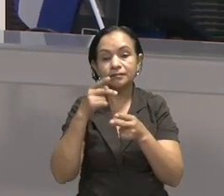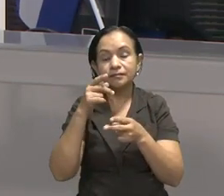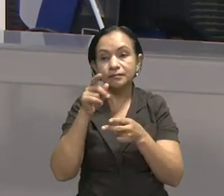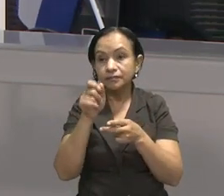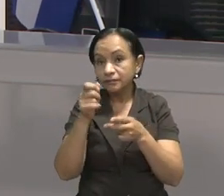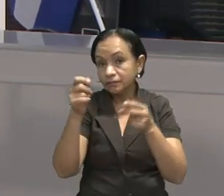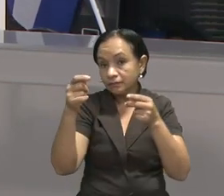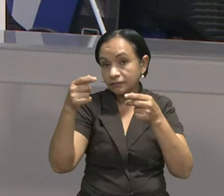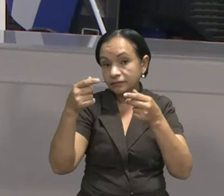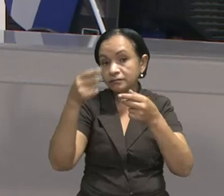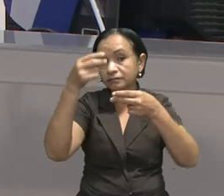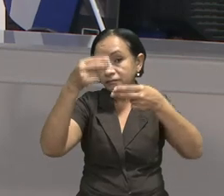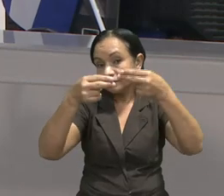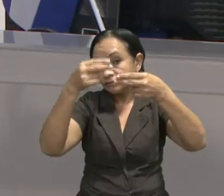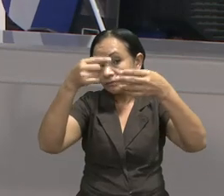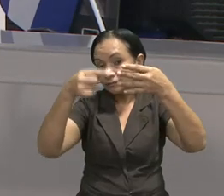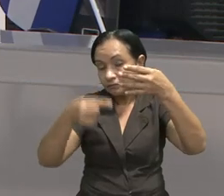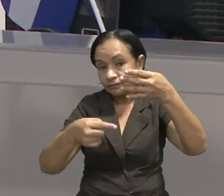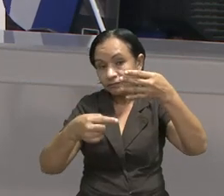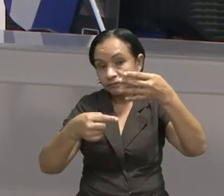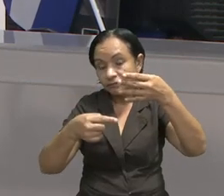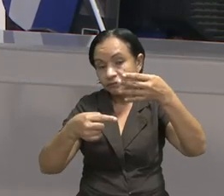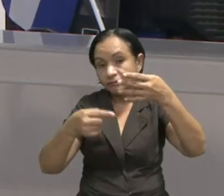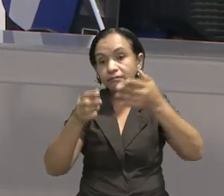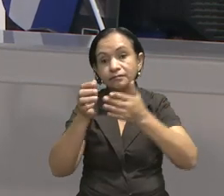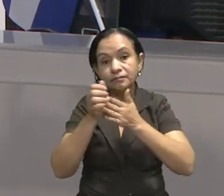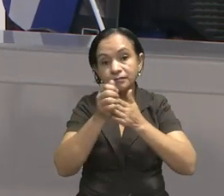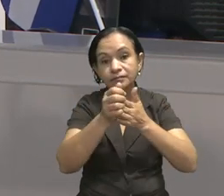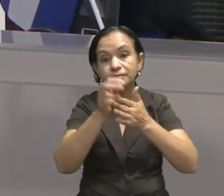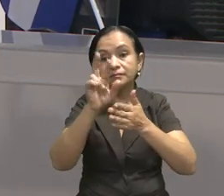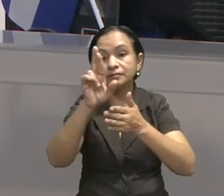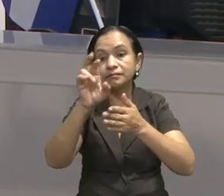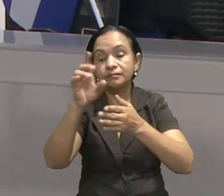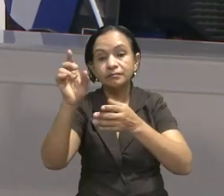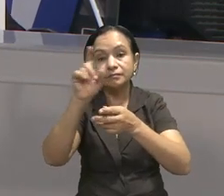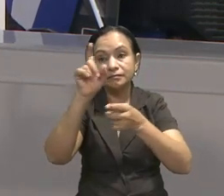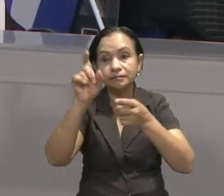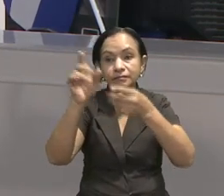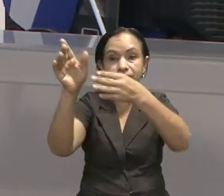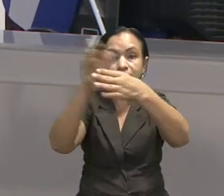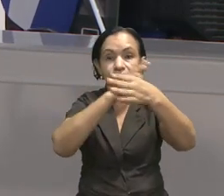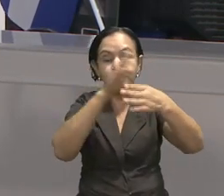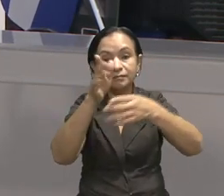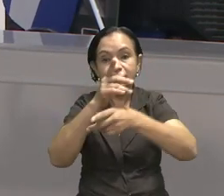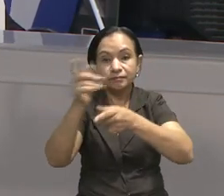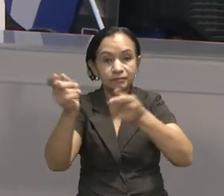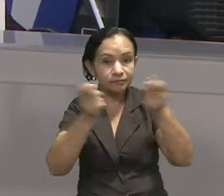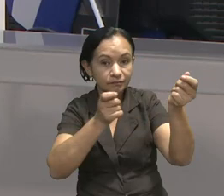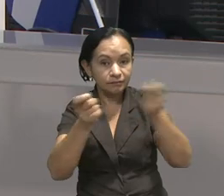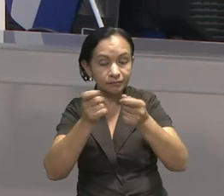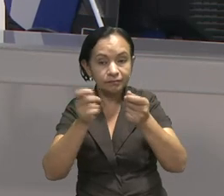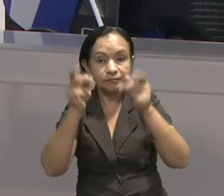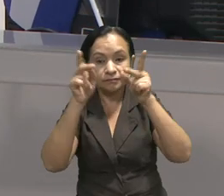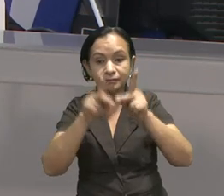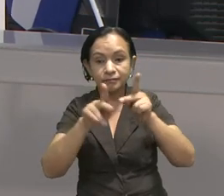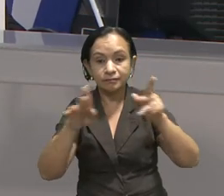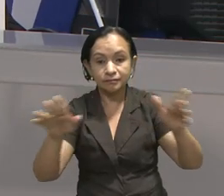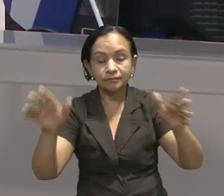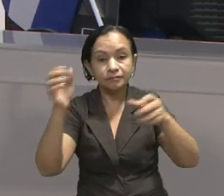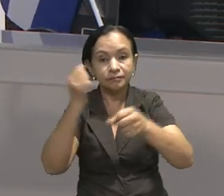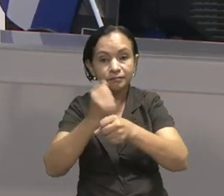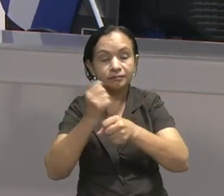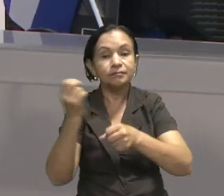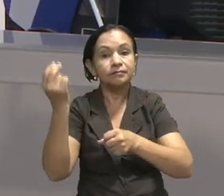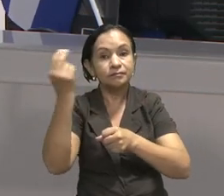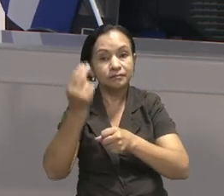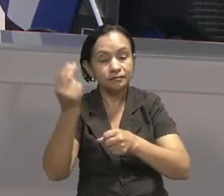radioeléctrico, numeración y direccionamiento de redes, así como administrar los planes técnicos